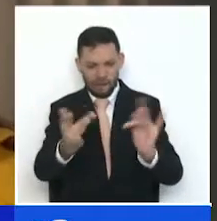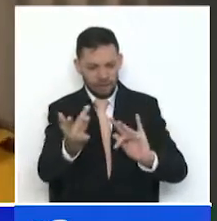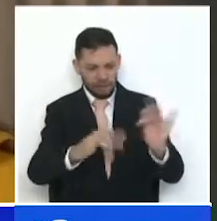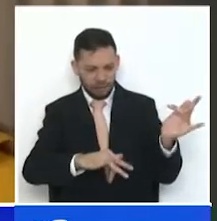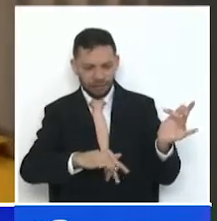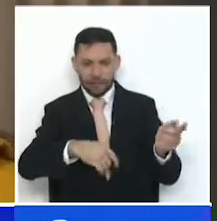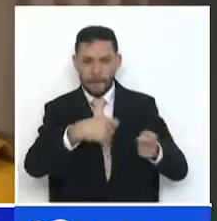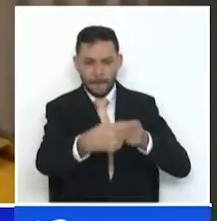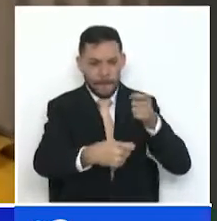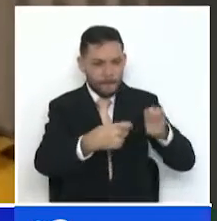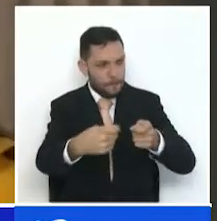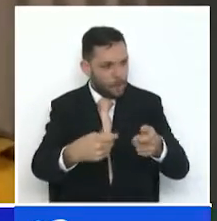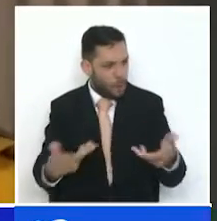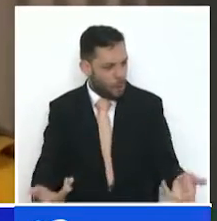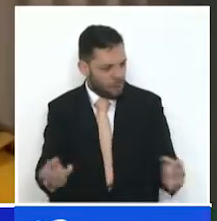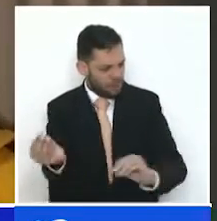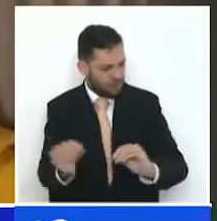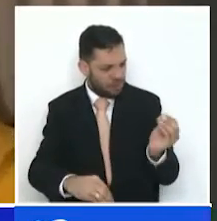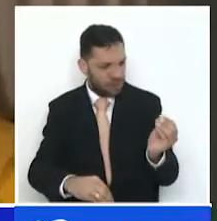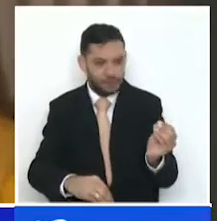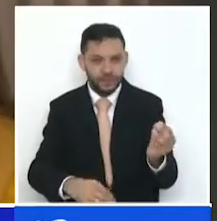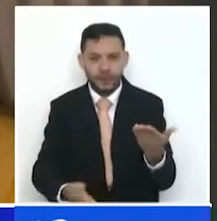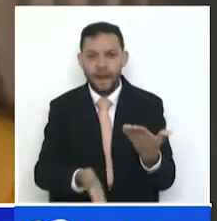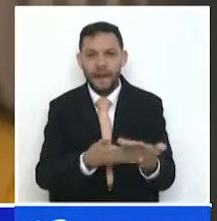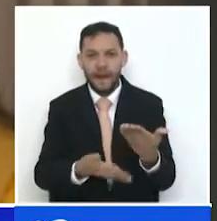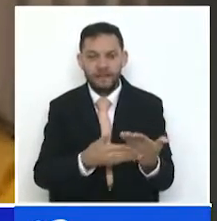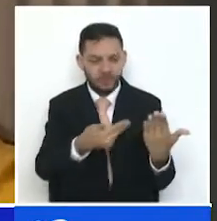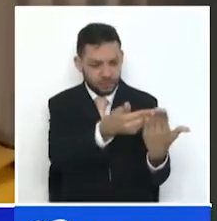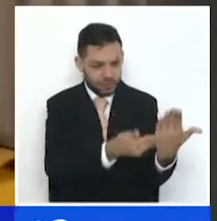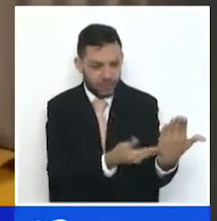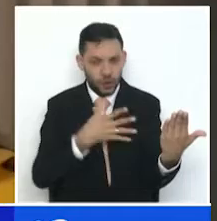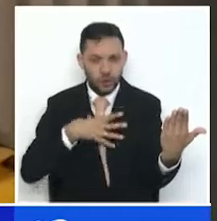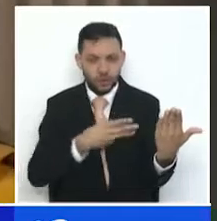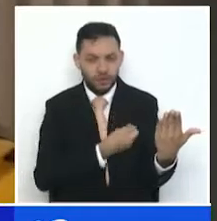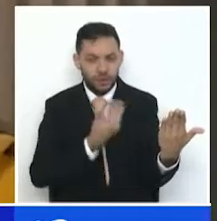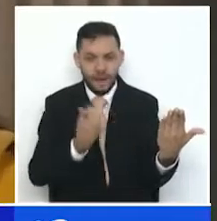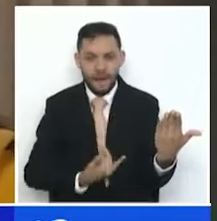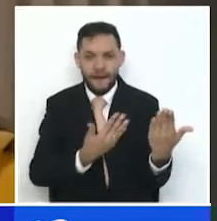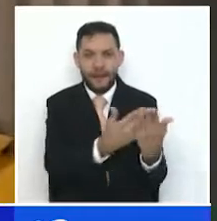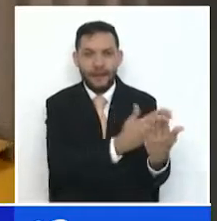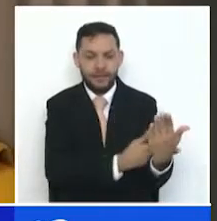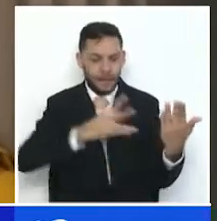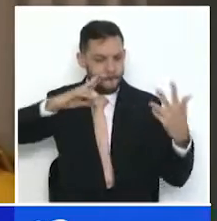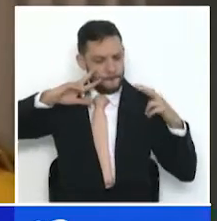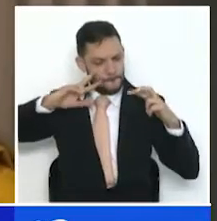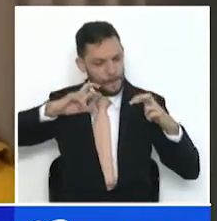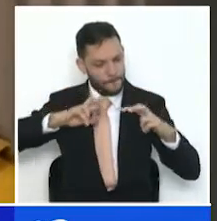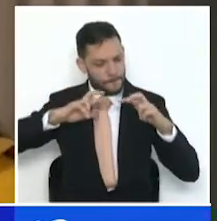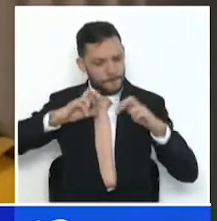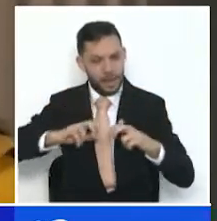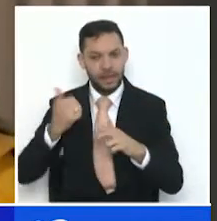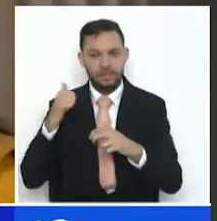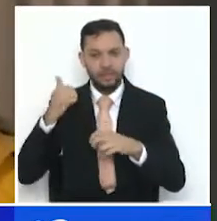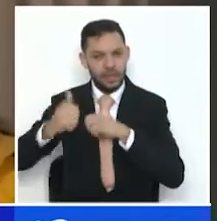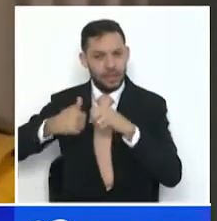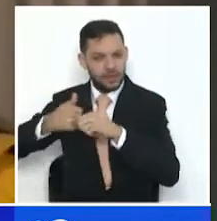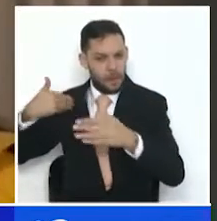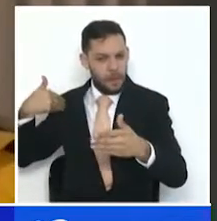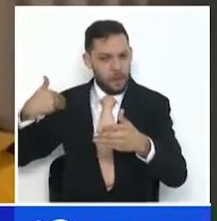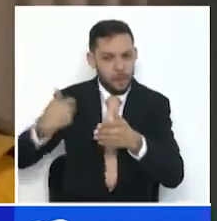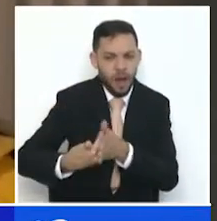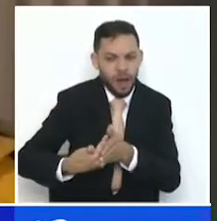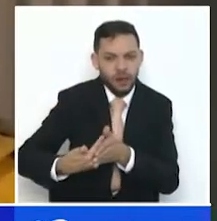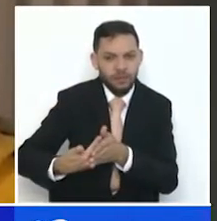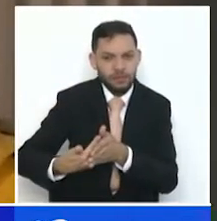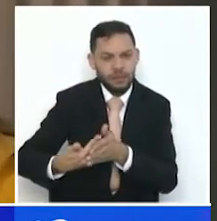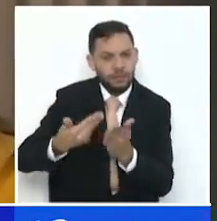la consecuencia de la no conciliación de las cuentas bancarias del municipio de Armenia por más de 10 años es funesta